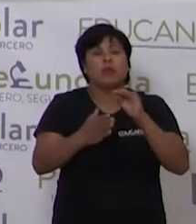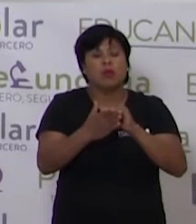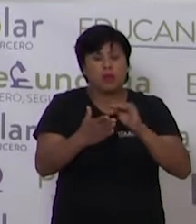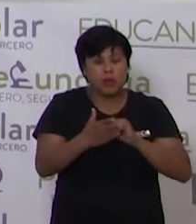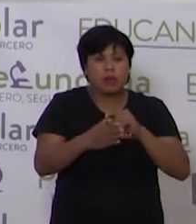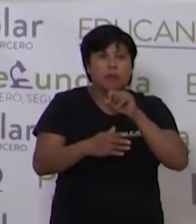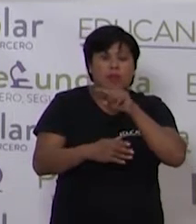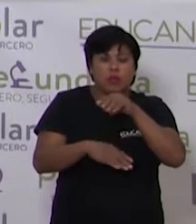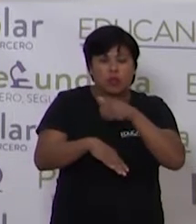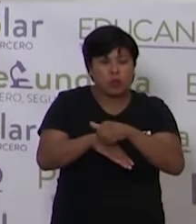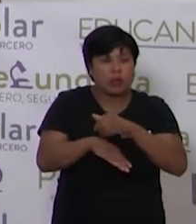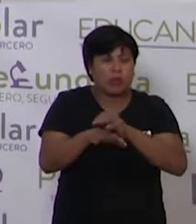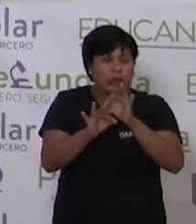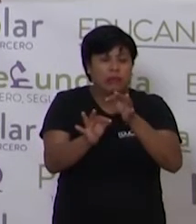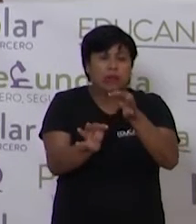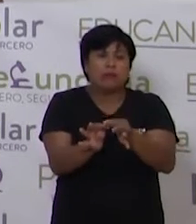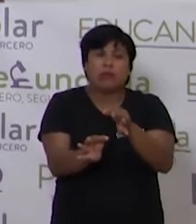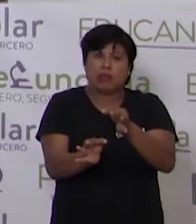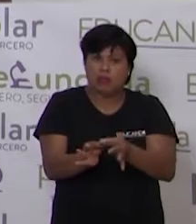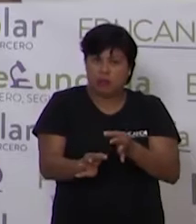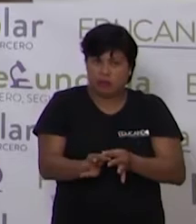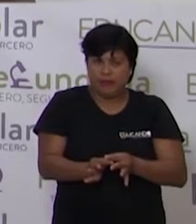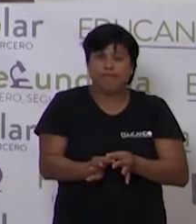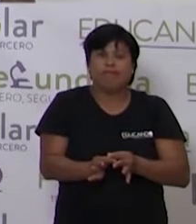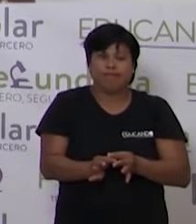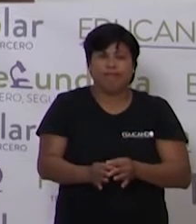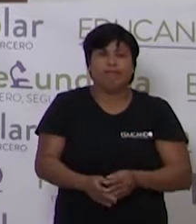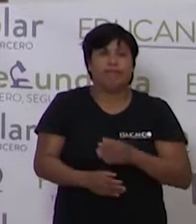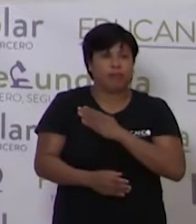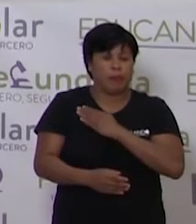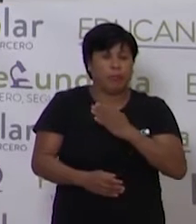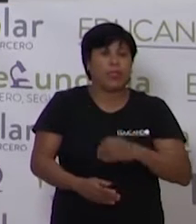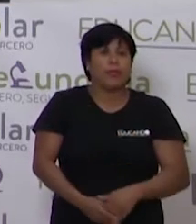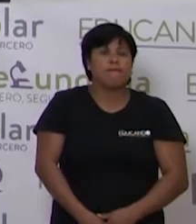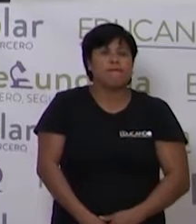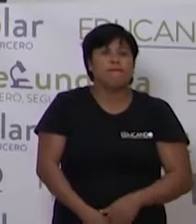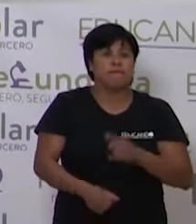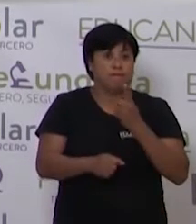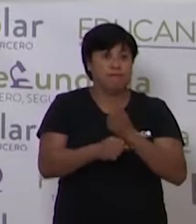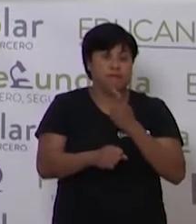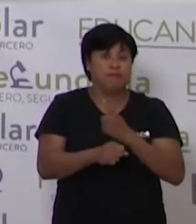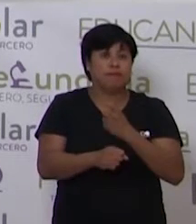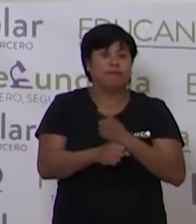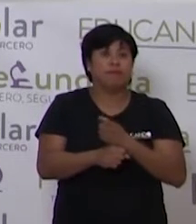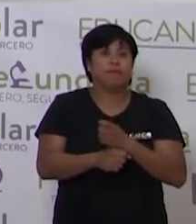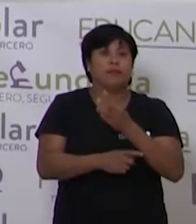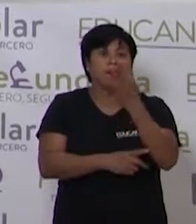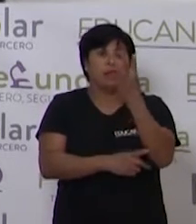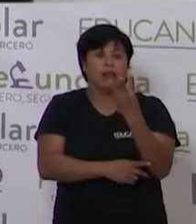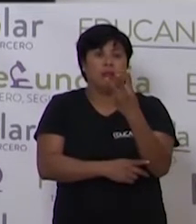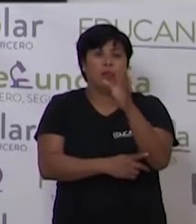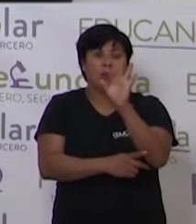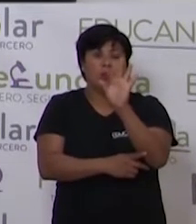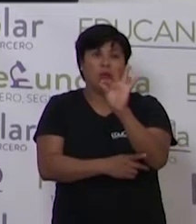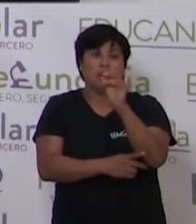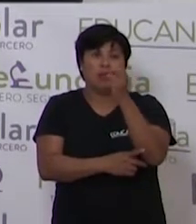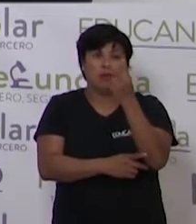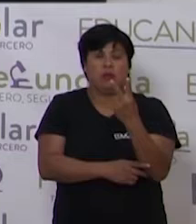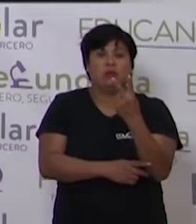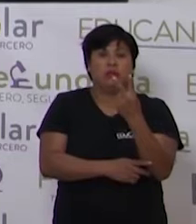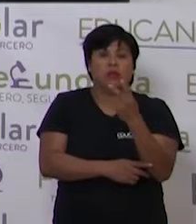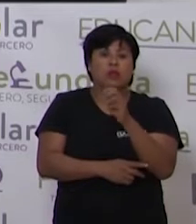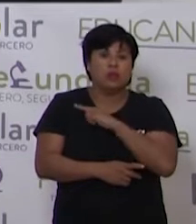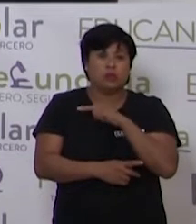trata que sea lo más exacto, ¿sí? Bueno, la primera es 3,42.